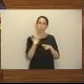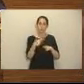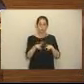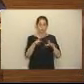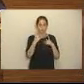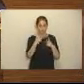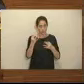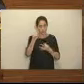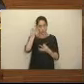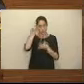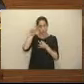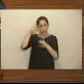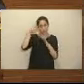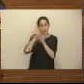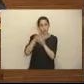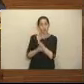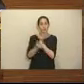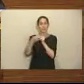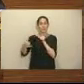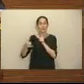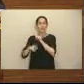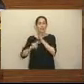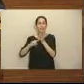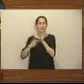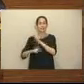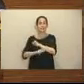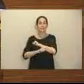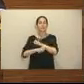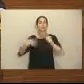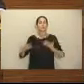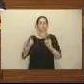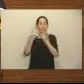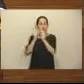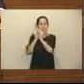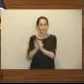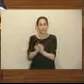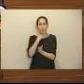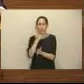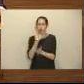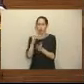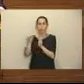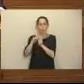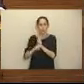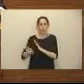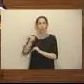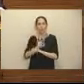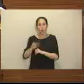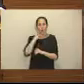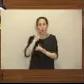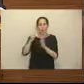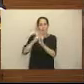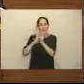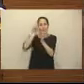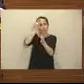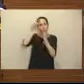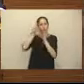mínimo, cuáles serán esas líneas estratégicas y no hablemos ya de desarrollar algún programa o adoptar alguna medida concreta